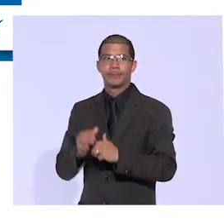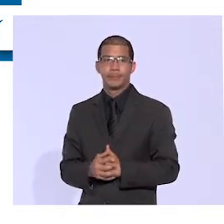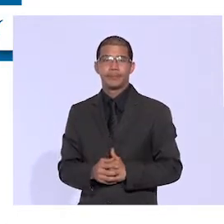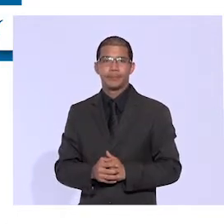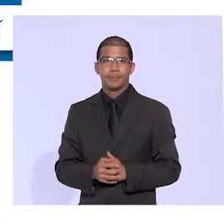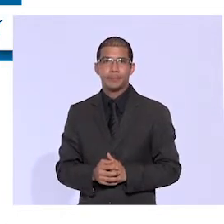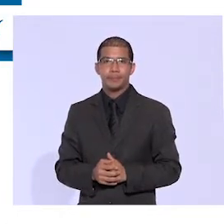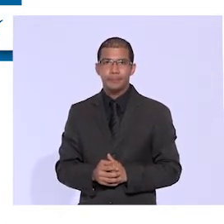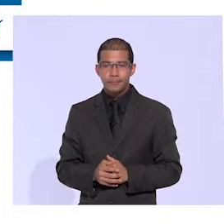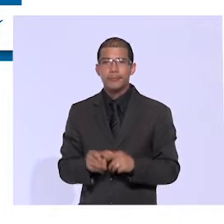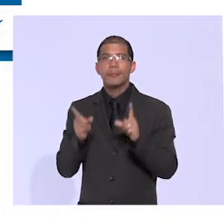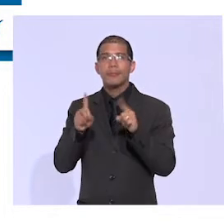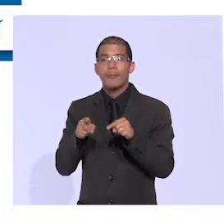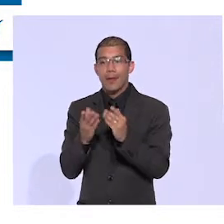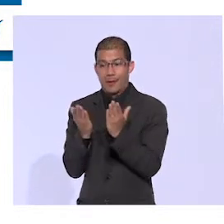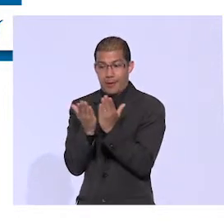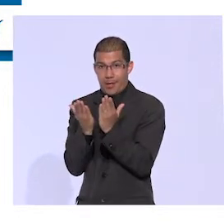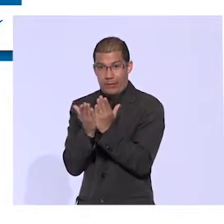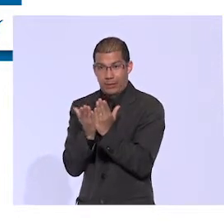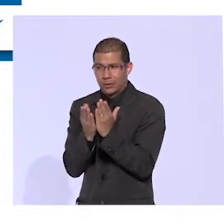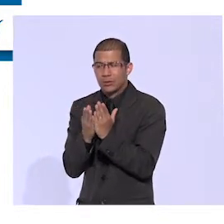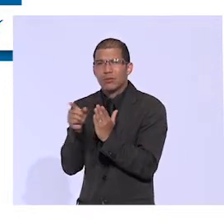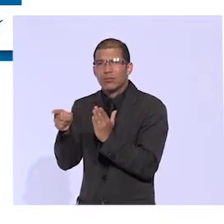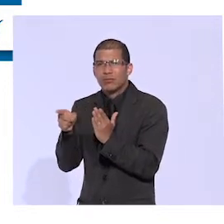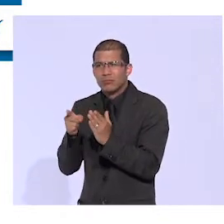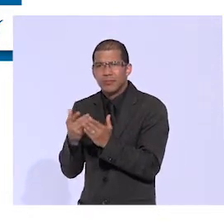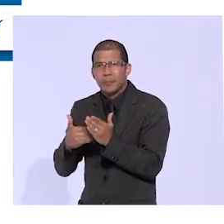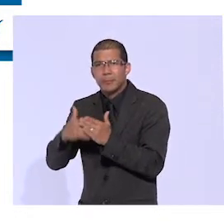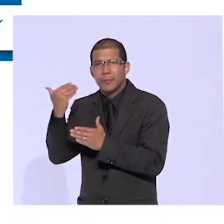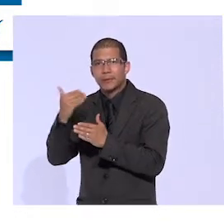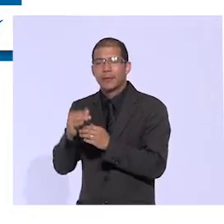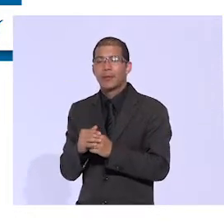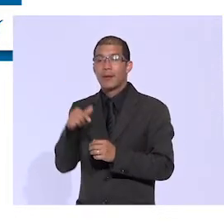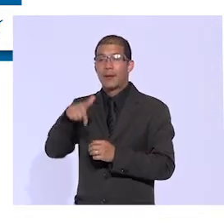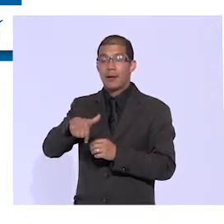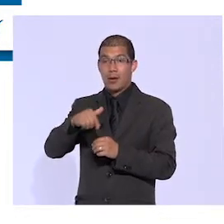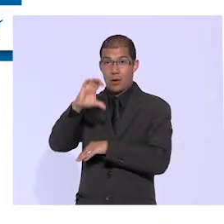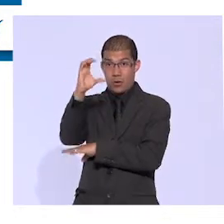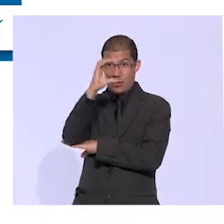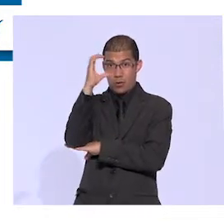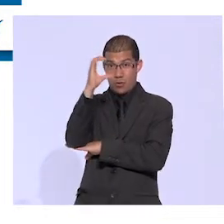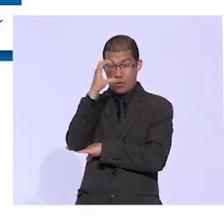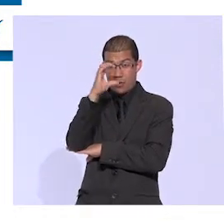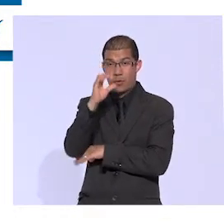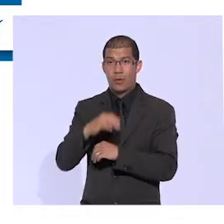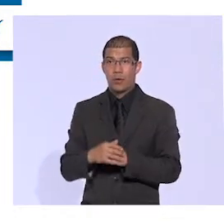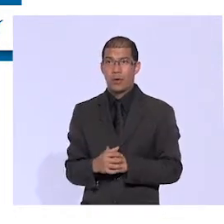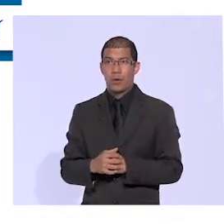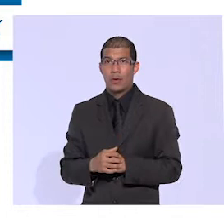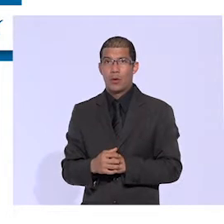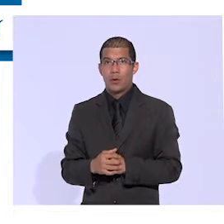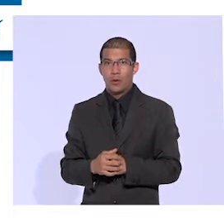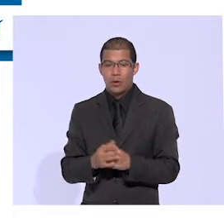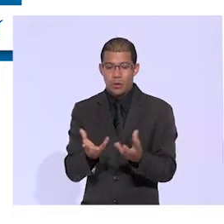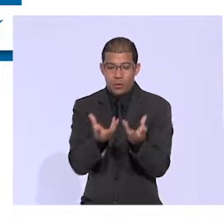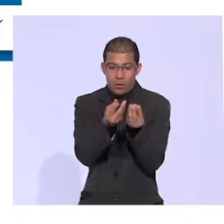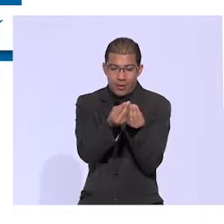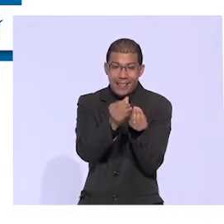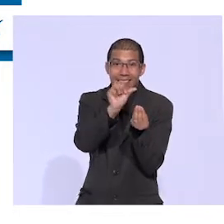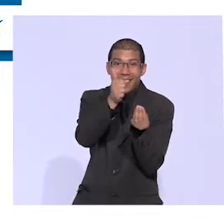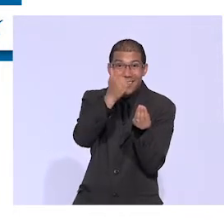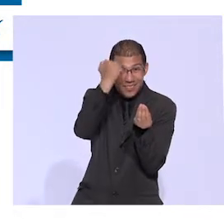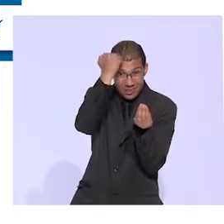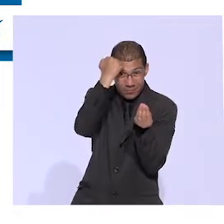La vocación temprana para la docencia. Colombia, 8 de cada 10 profesores ya en